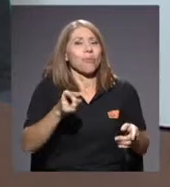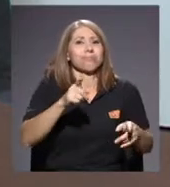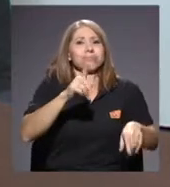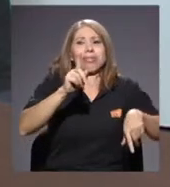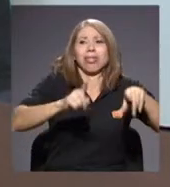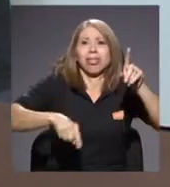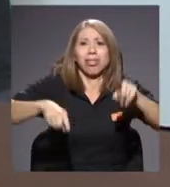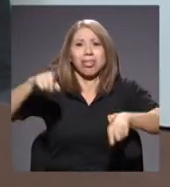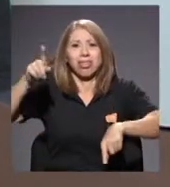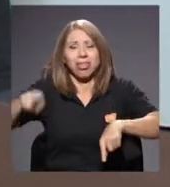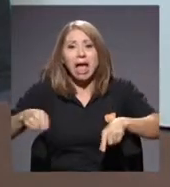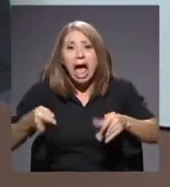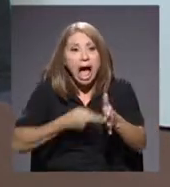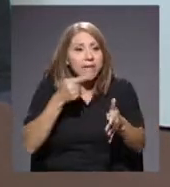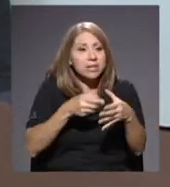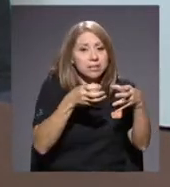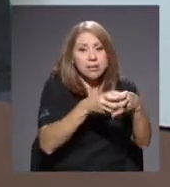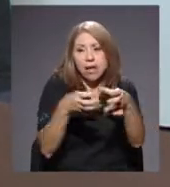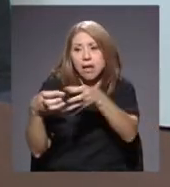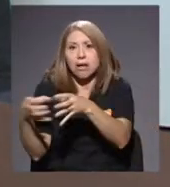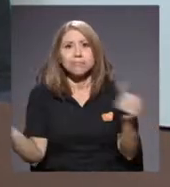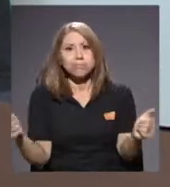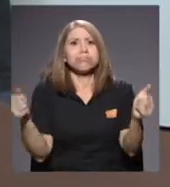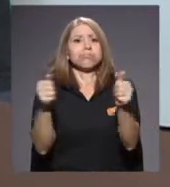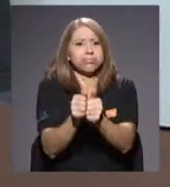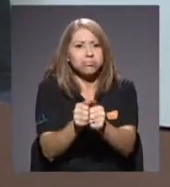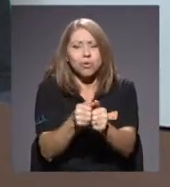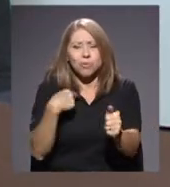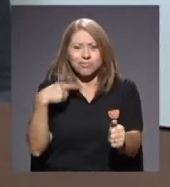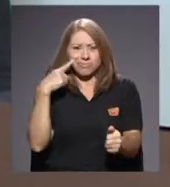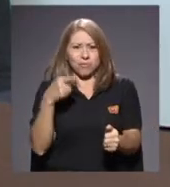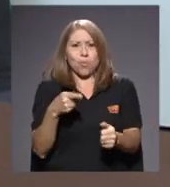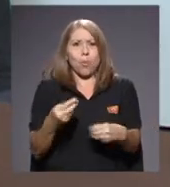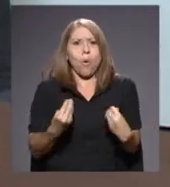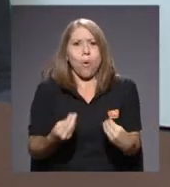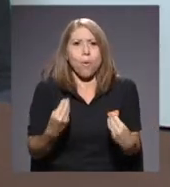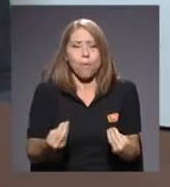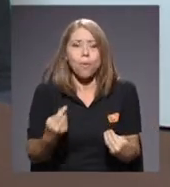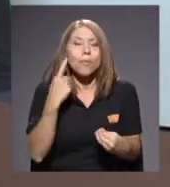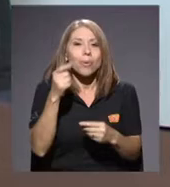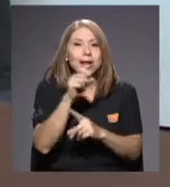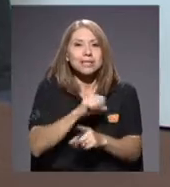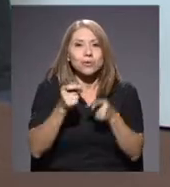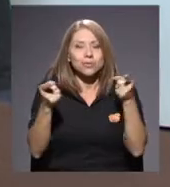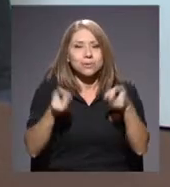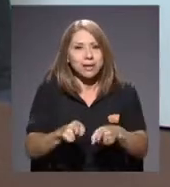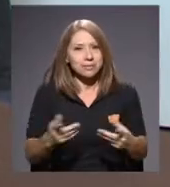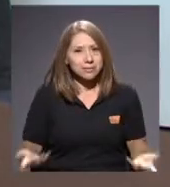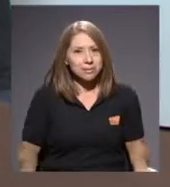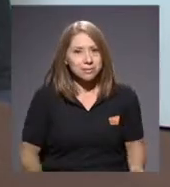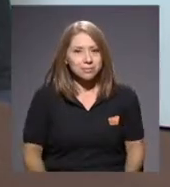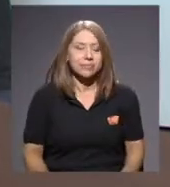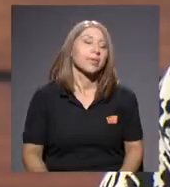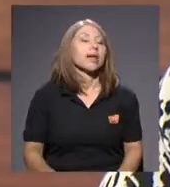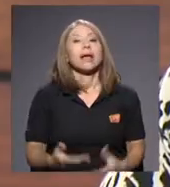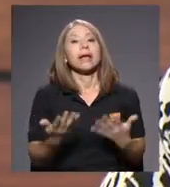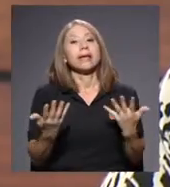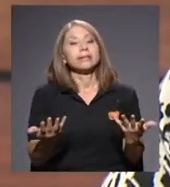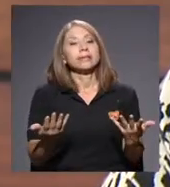que no es posible que ocurra, pero ocurre por las circunstancias, por el tema, por el asunto que se está viviendo. Aquí me parece